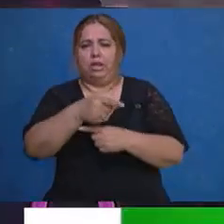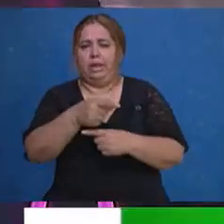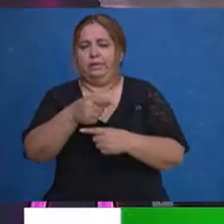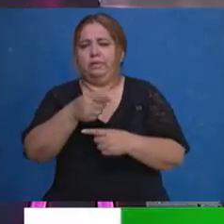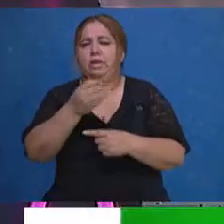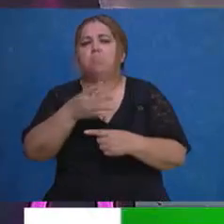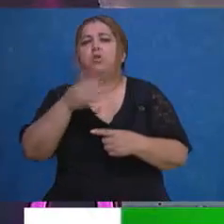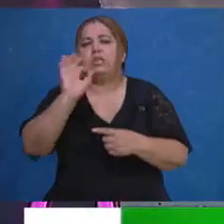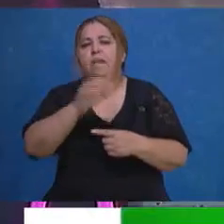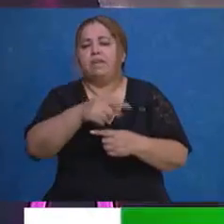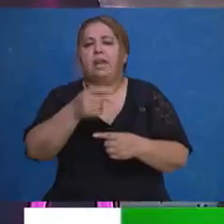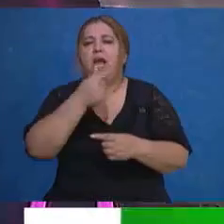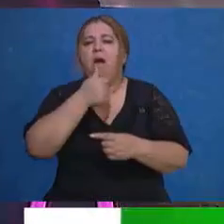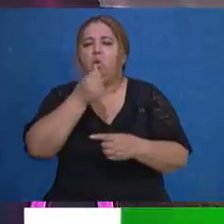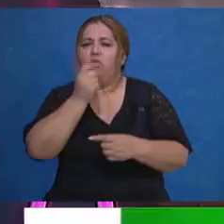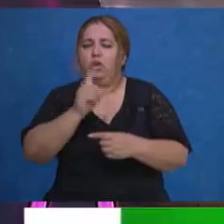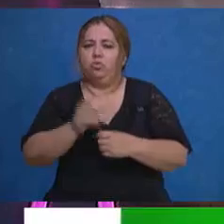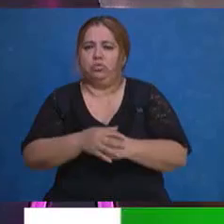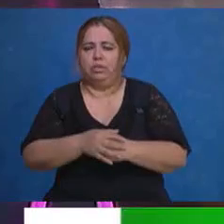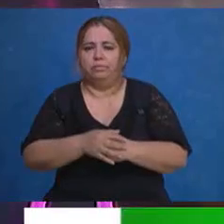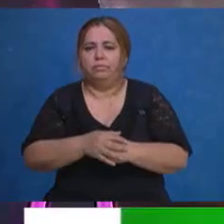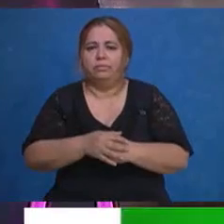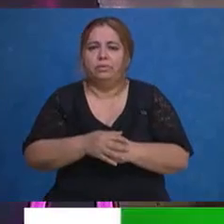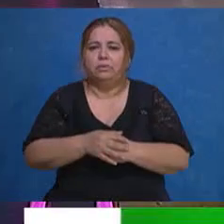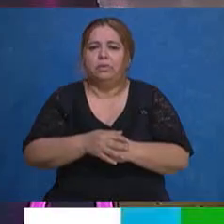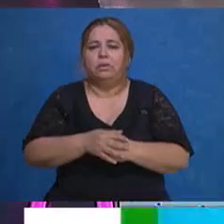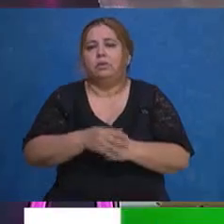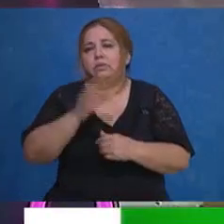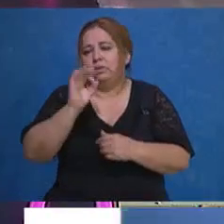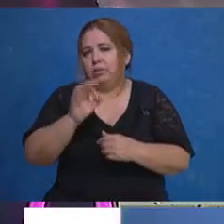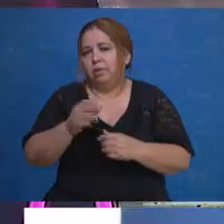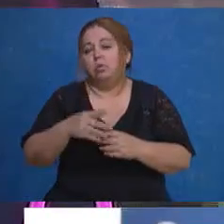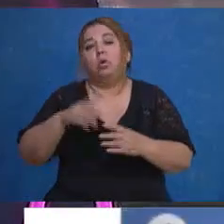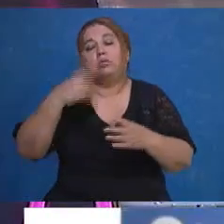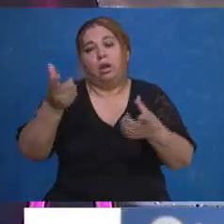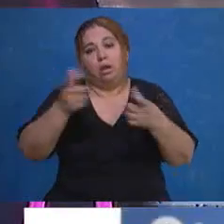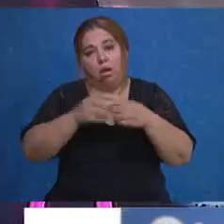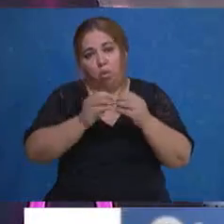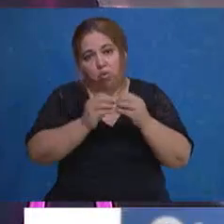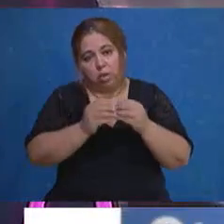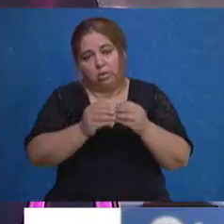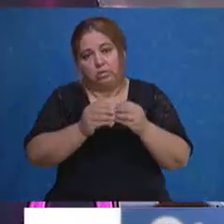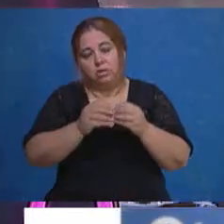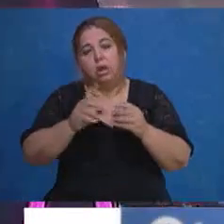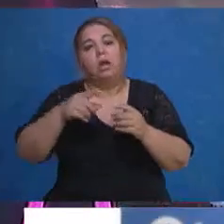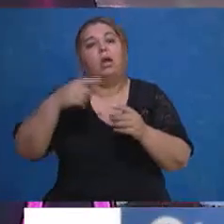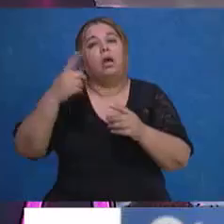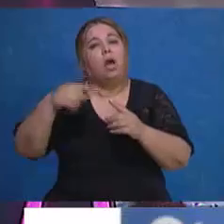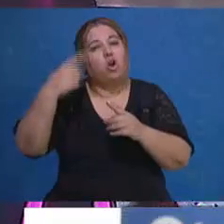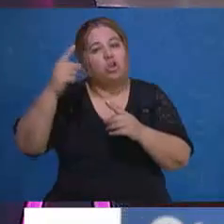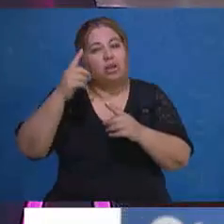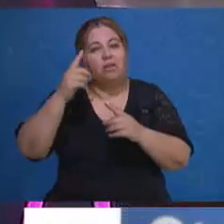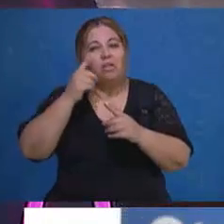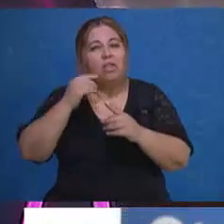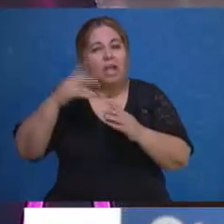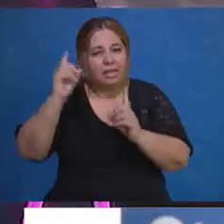situaciones similares relacionadas con excrementos, también se orinó en plena audiencia, en otras oportunidades dentro de la celda donde él estaba alojado,